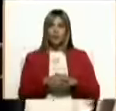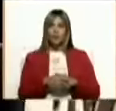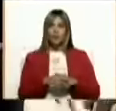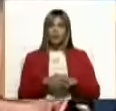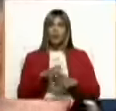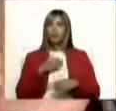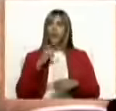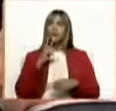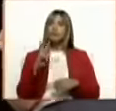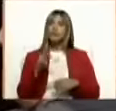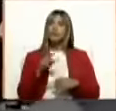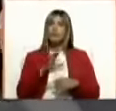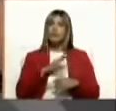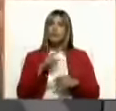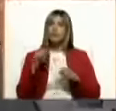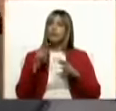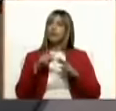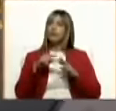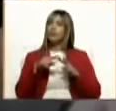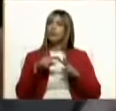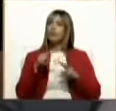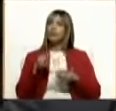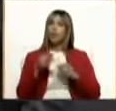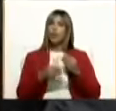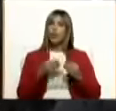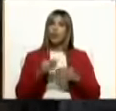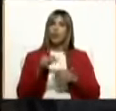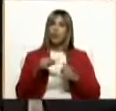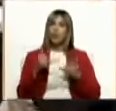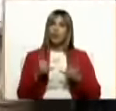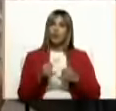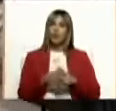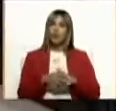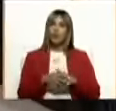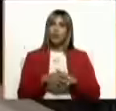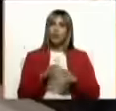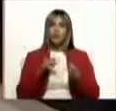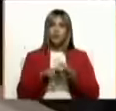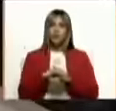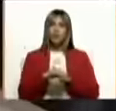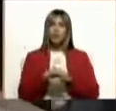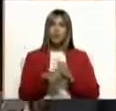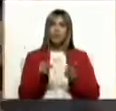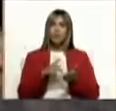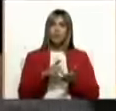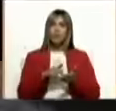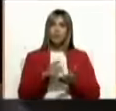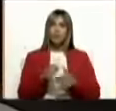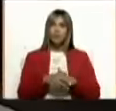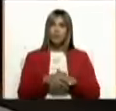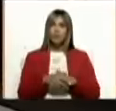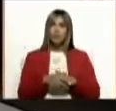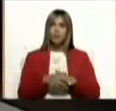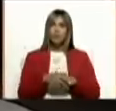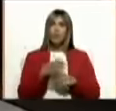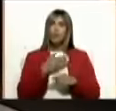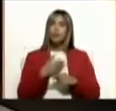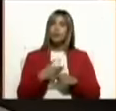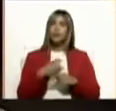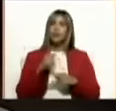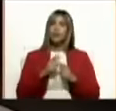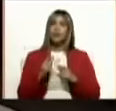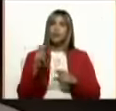Pueden observar a través de la pantalla de Venezolana de Televisión como en este momento hace acto de presencia la presidenta